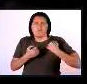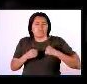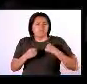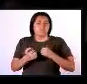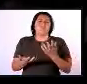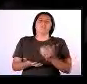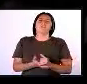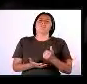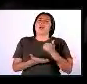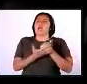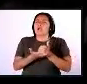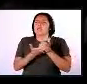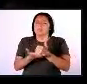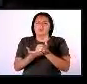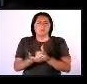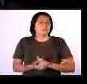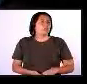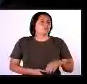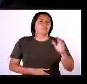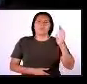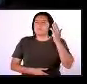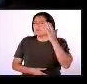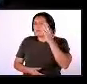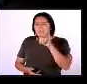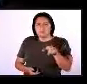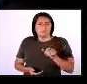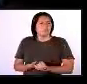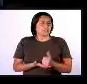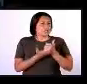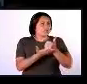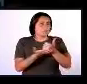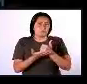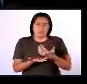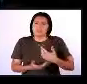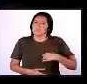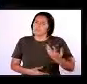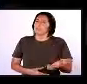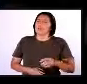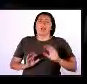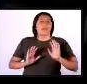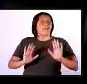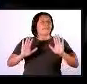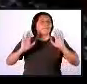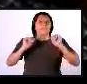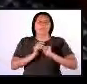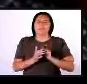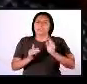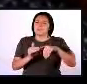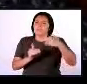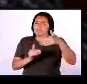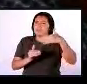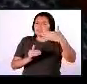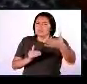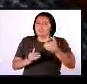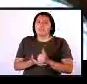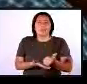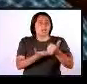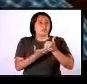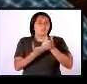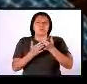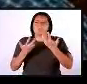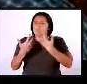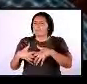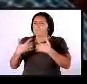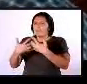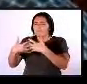esfuerzo, hay mucha ayuda. Los modelos nos están ayudando en producción. Para serles sinceros, sería genial que más adelante de verdad tuviéramos